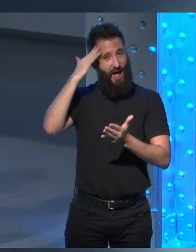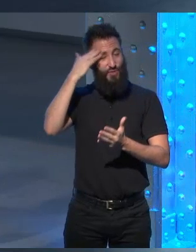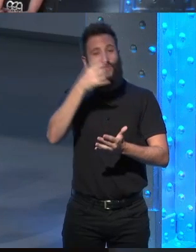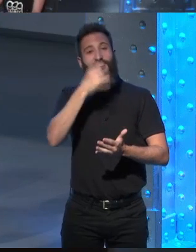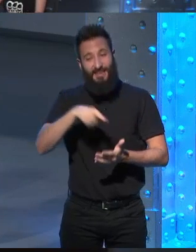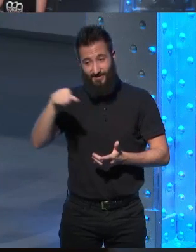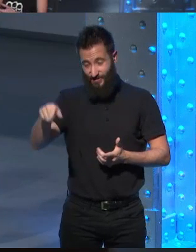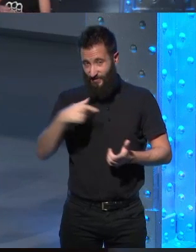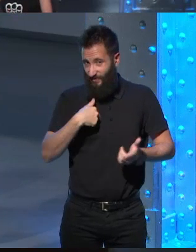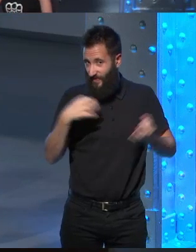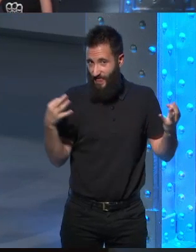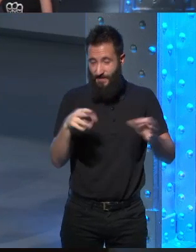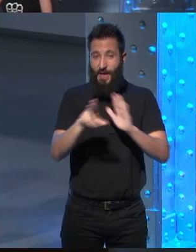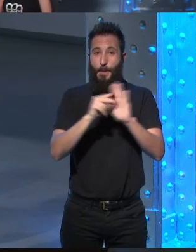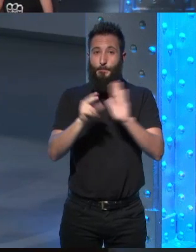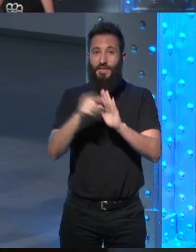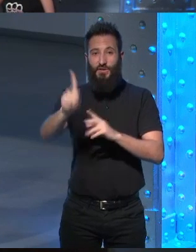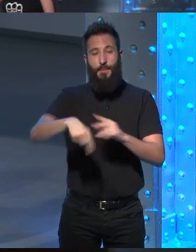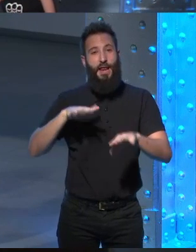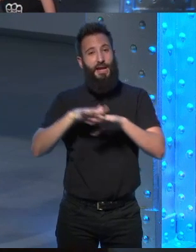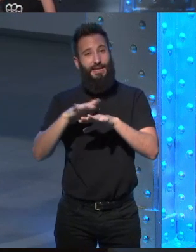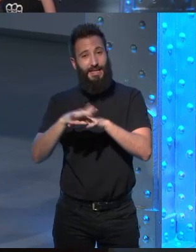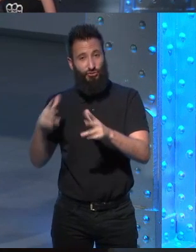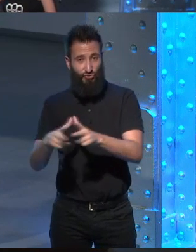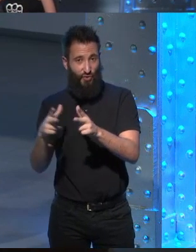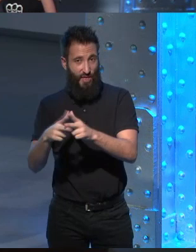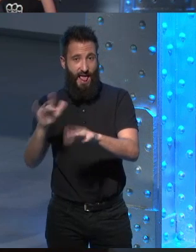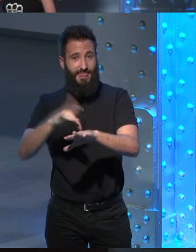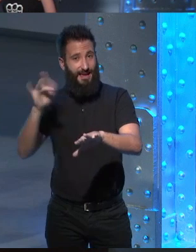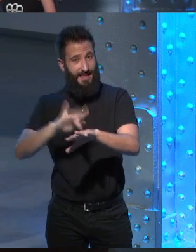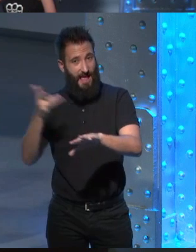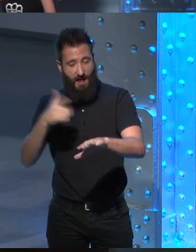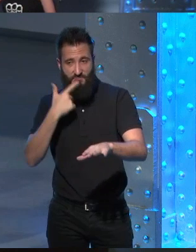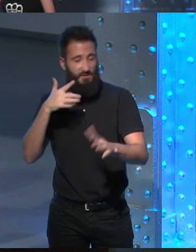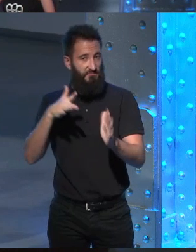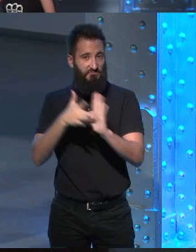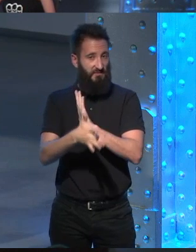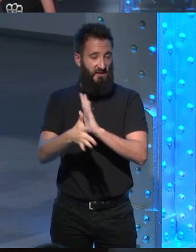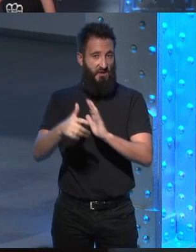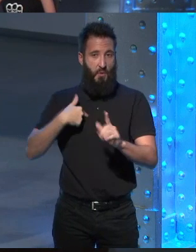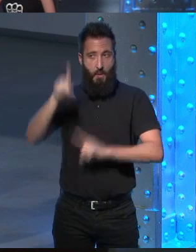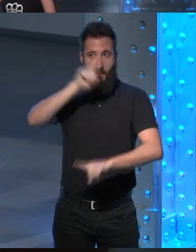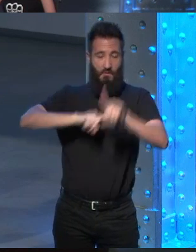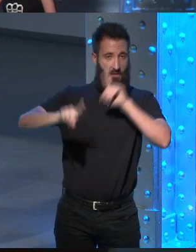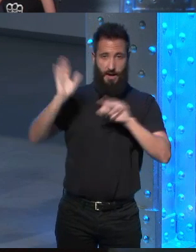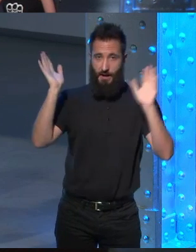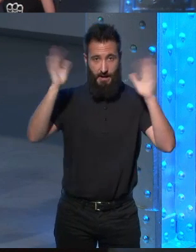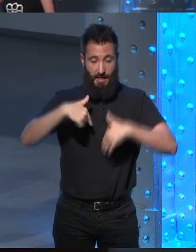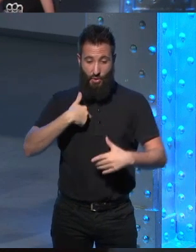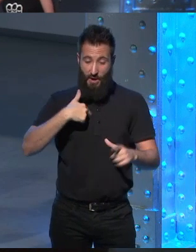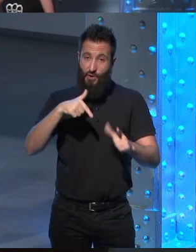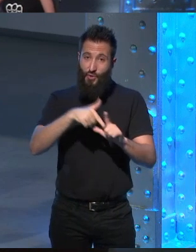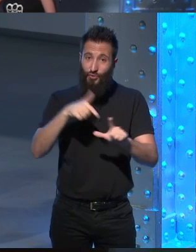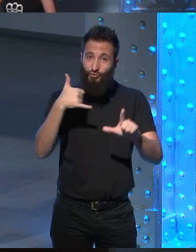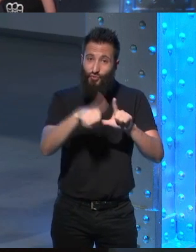un contenido que está en un medio digital, o sea, en ese sentido no he tenido ningún problema. O sea, y cuando tenía mi canal YouTube creo que